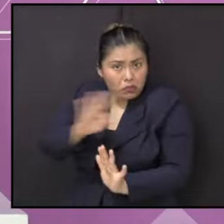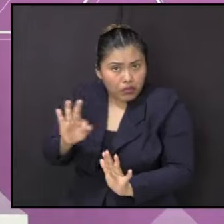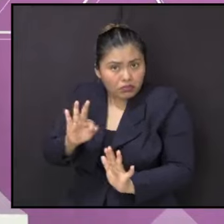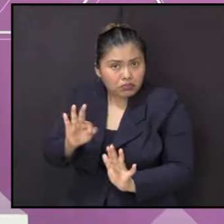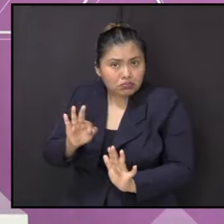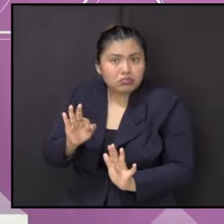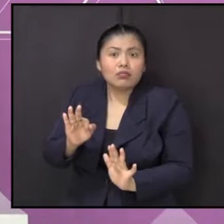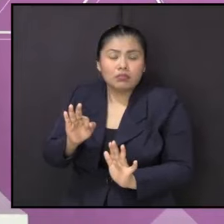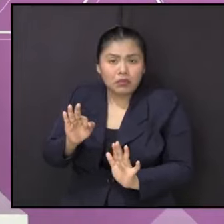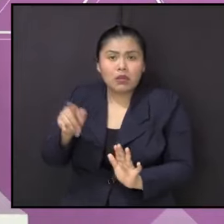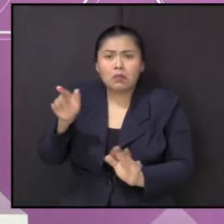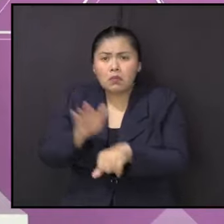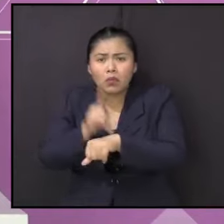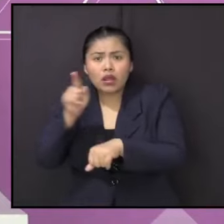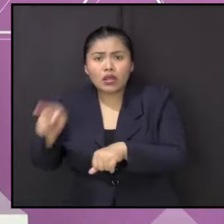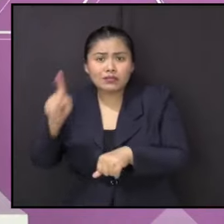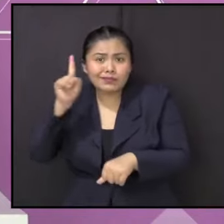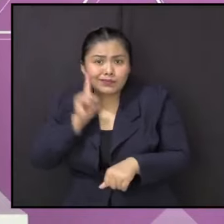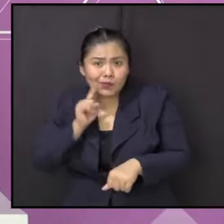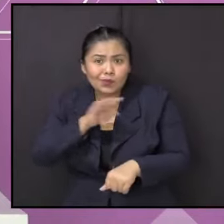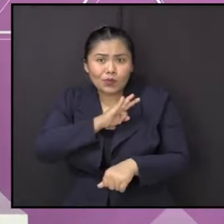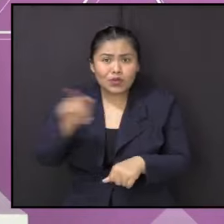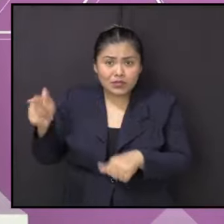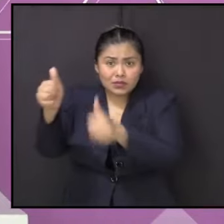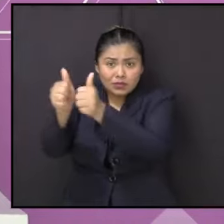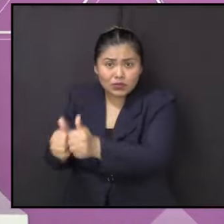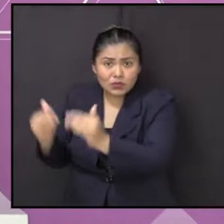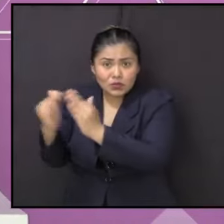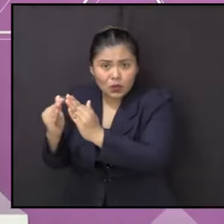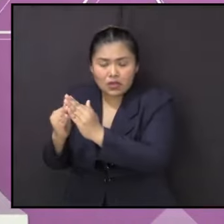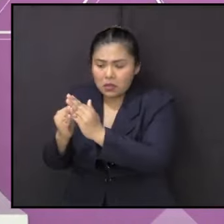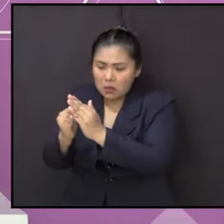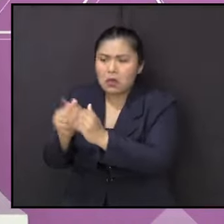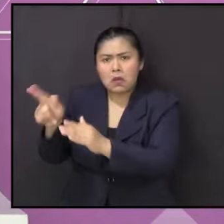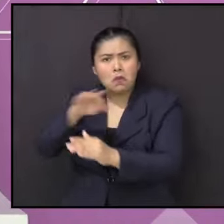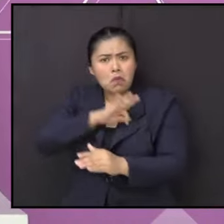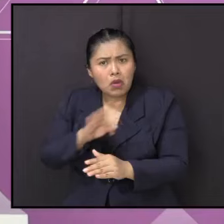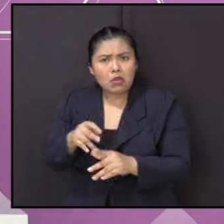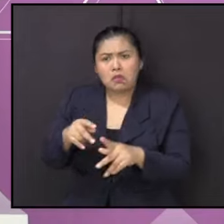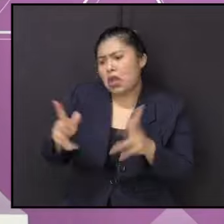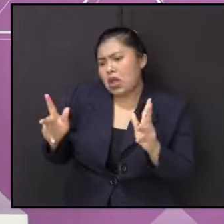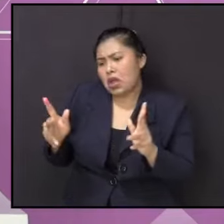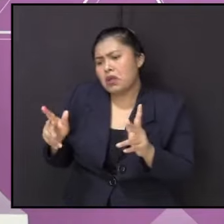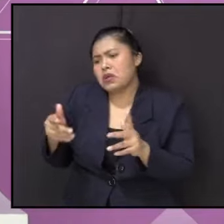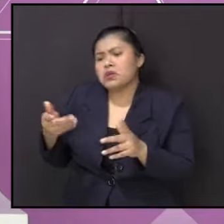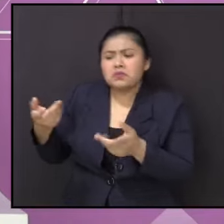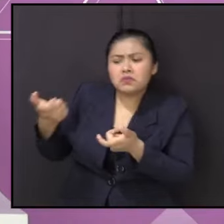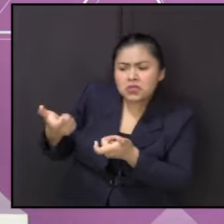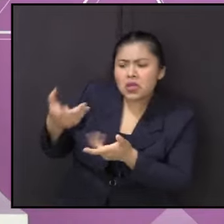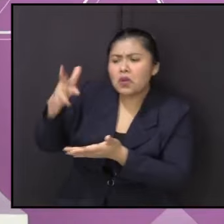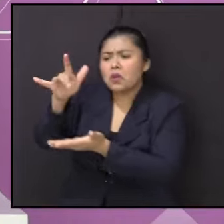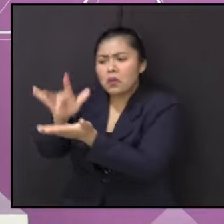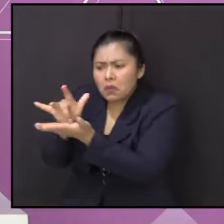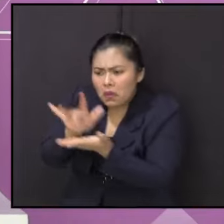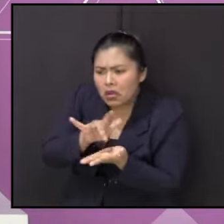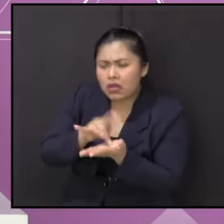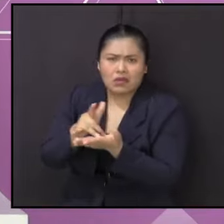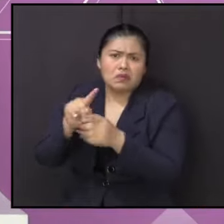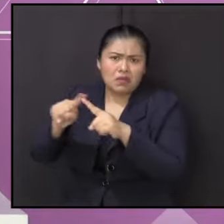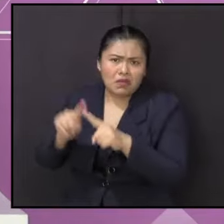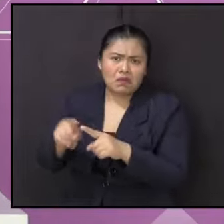plazo, para que de esta forma ellas puedan tener sustento, tanto personal, familiar, como también genera también la